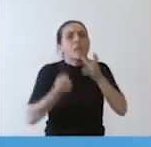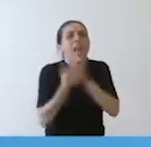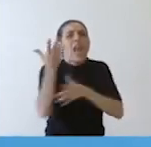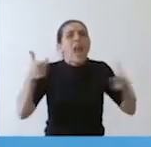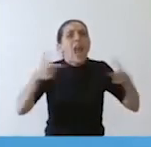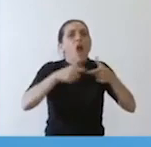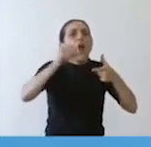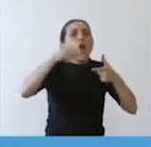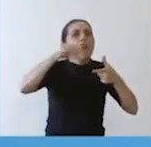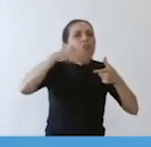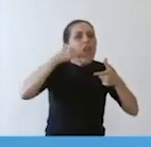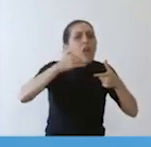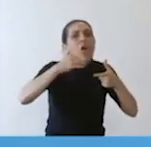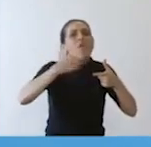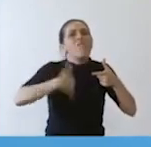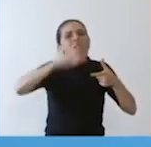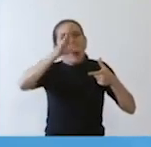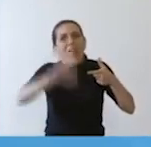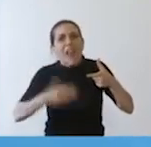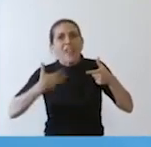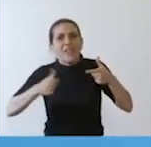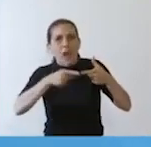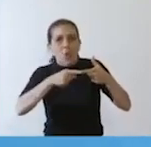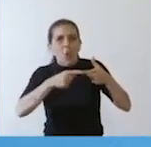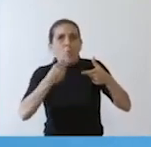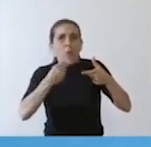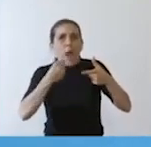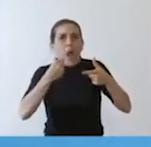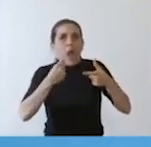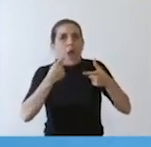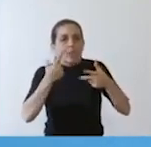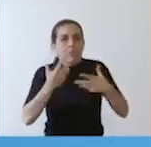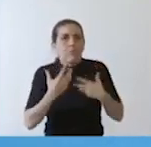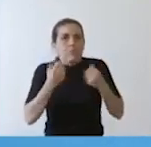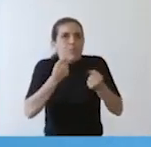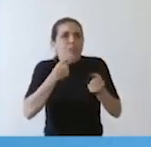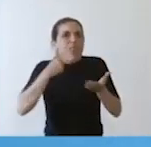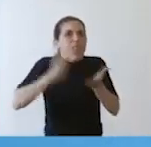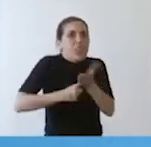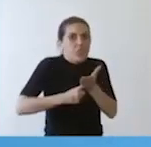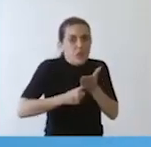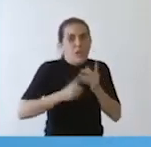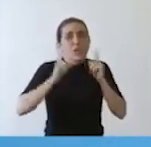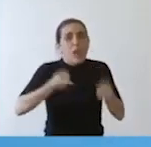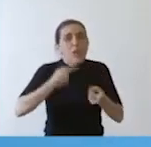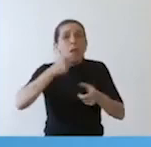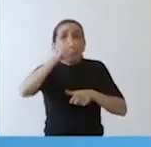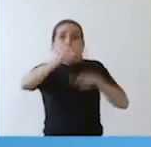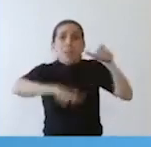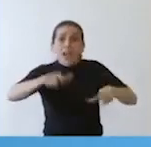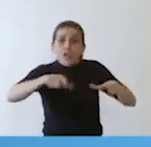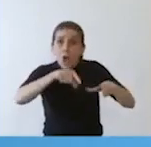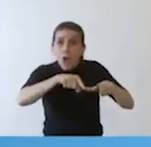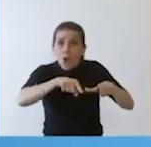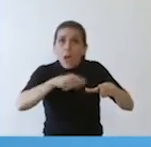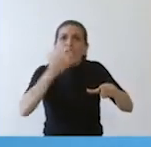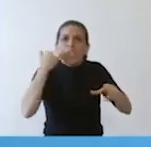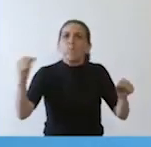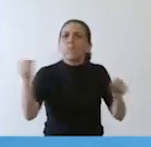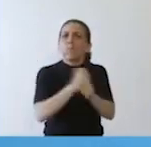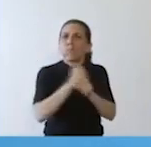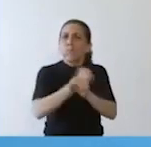y de Educación conjunto para fortalecer estas medidas. Y en relación a las personas que he tenido